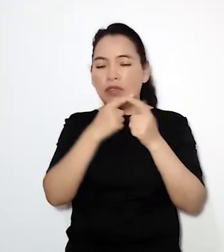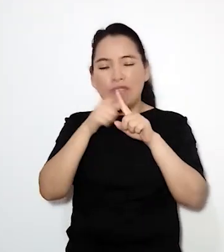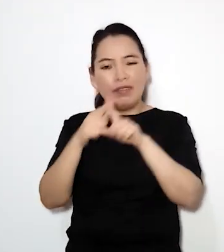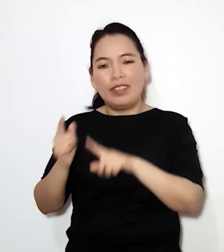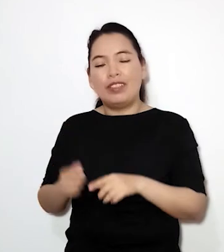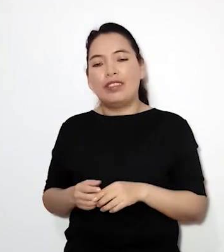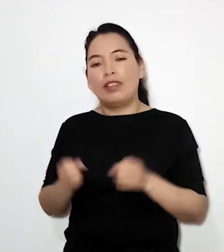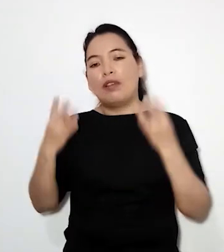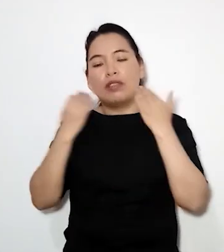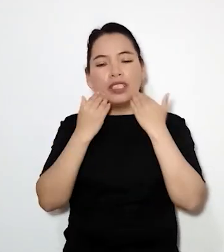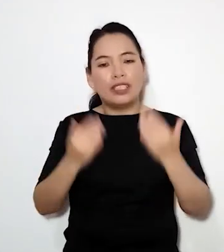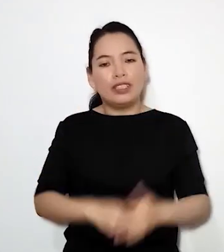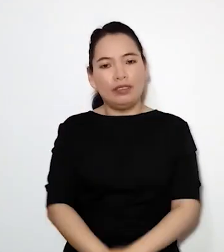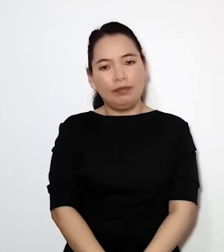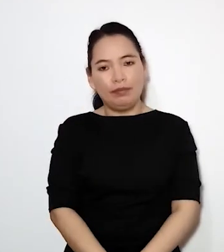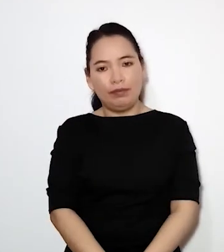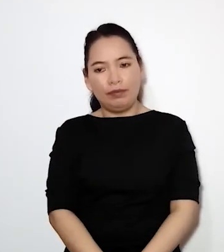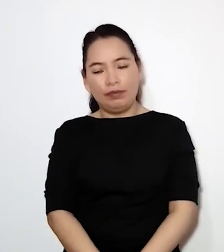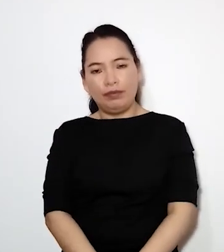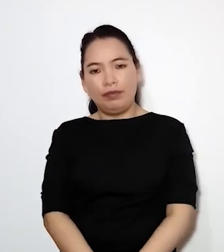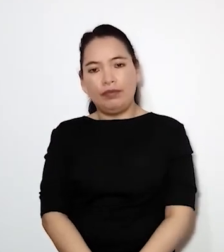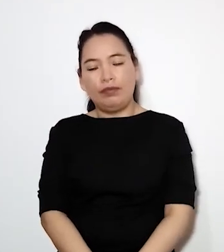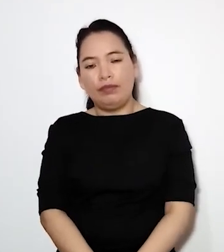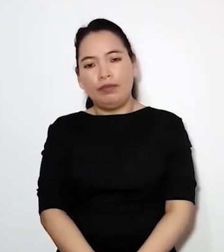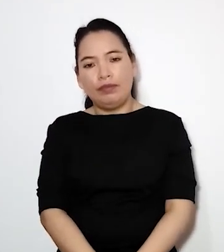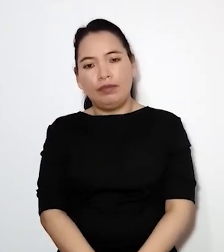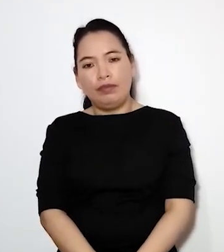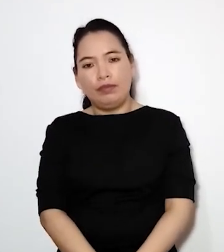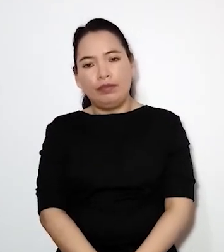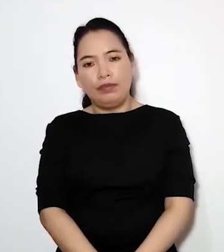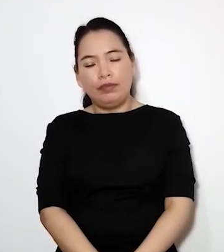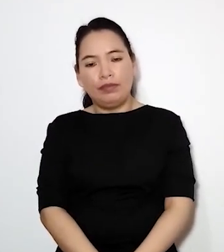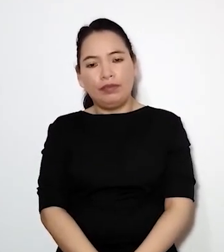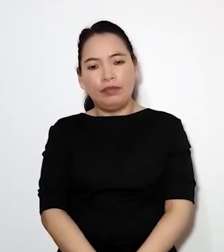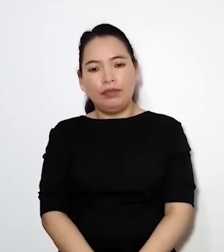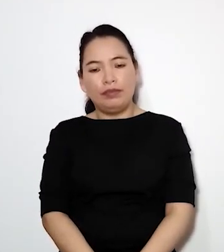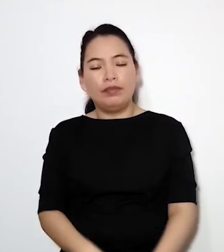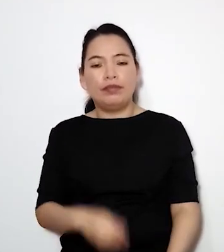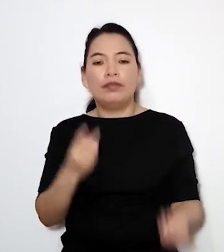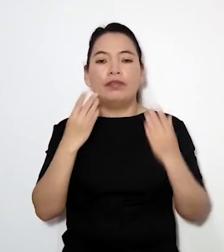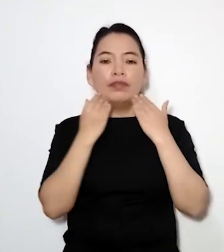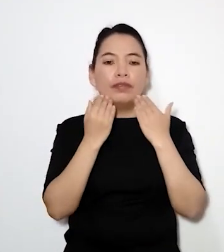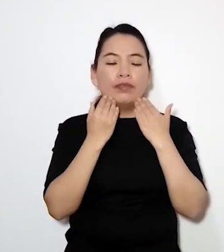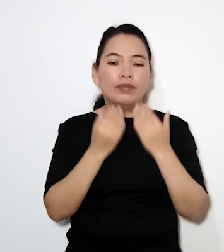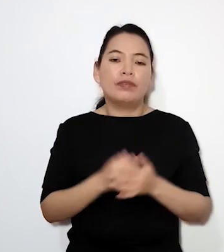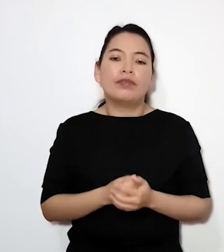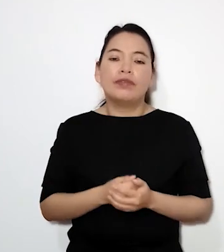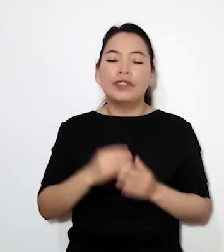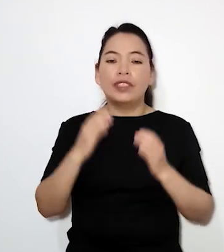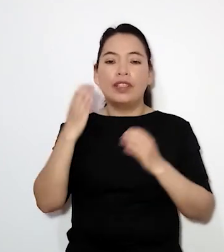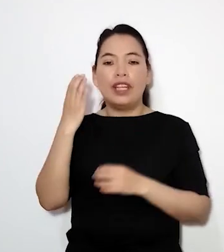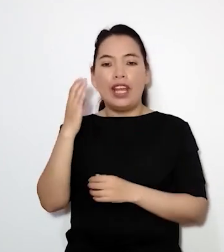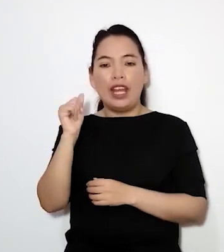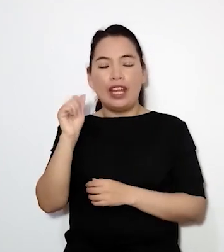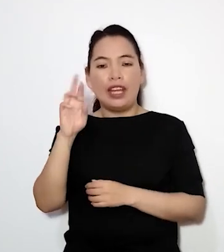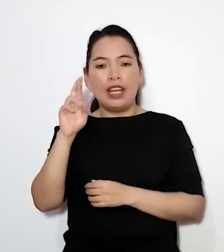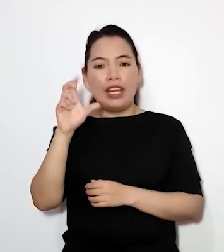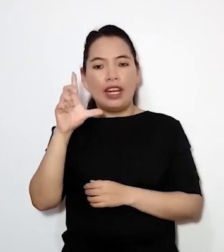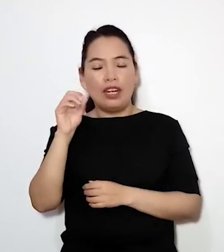Bien. Bueno, muy bien, muchísimas gracias, Carlos, y vamos ahora a continuar